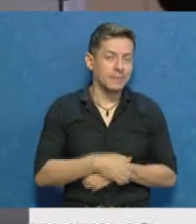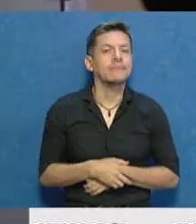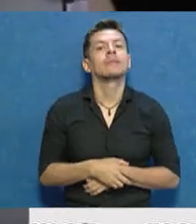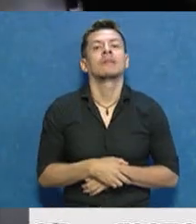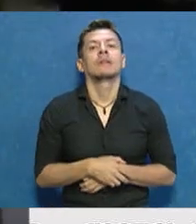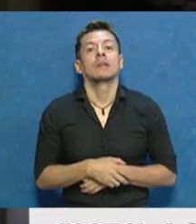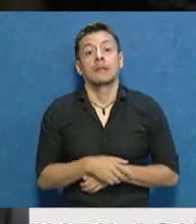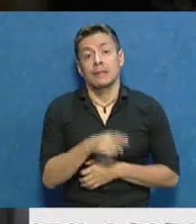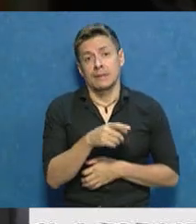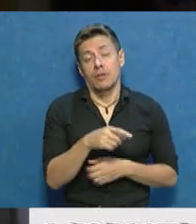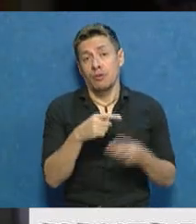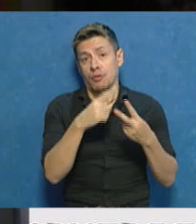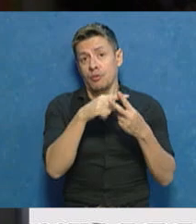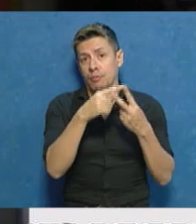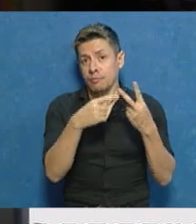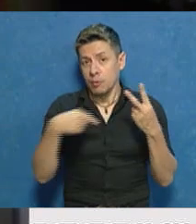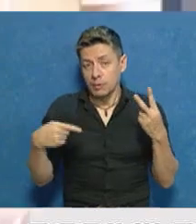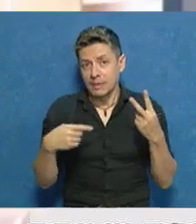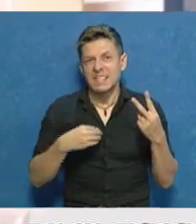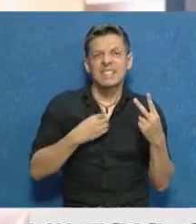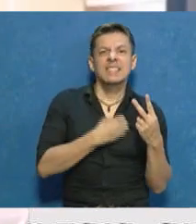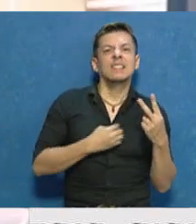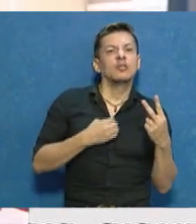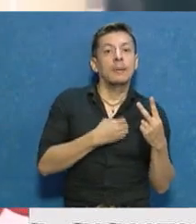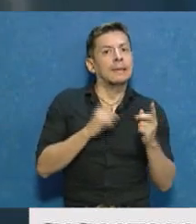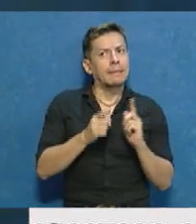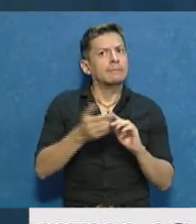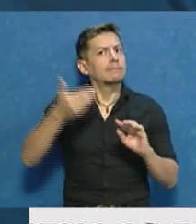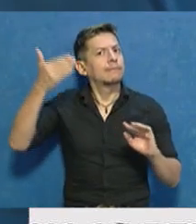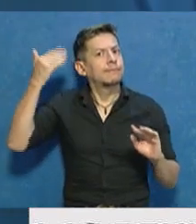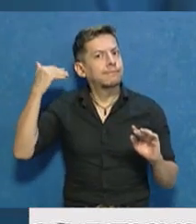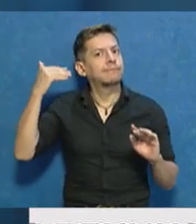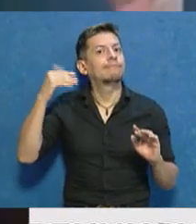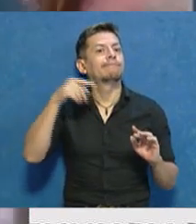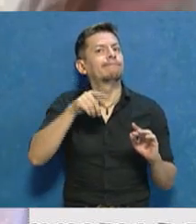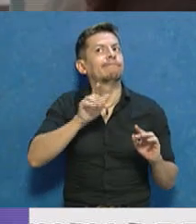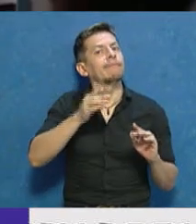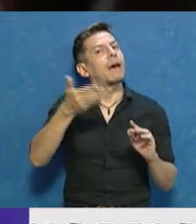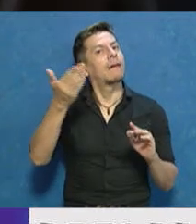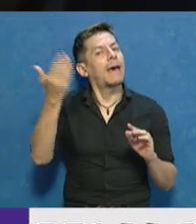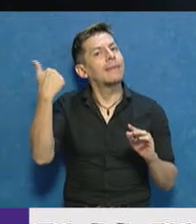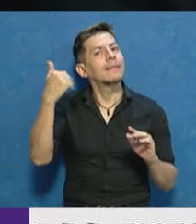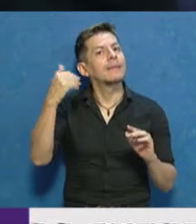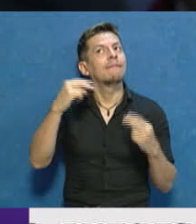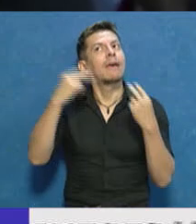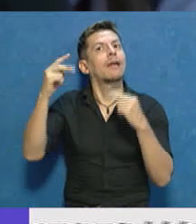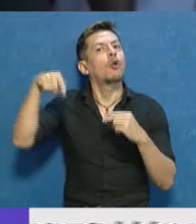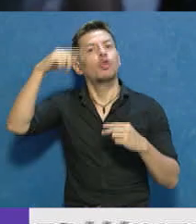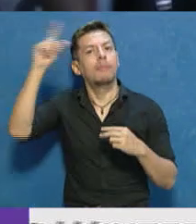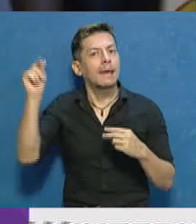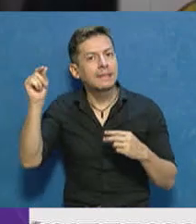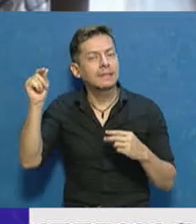dos características, un cuadro sintomático y además antecedentes. Es decir, que esta persona haya estado fuera del país, precisamente en un